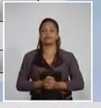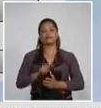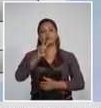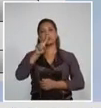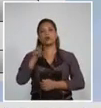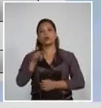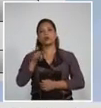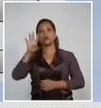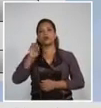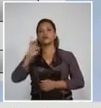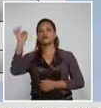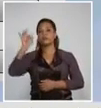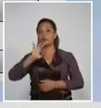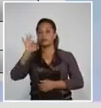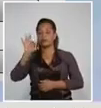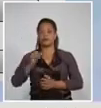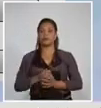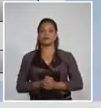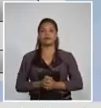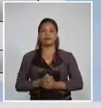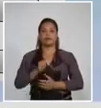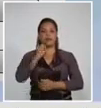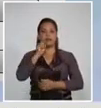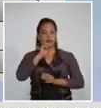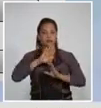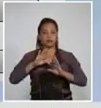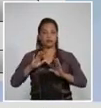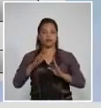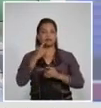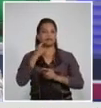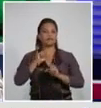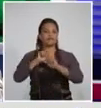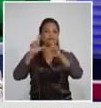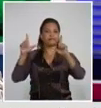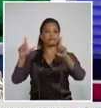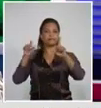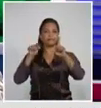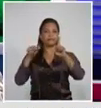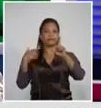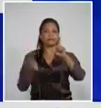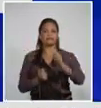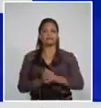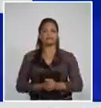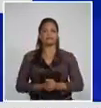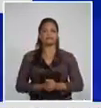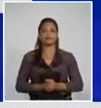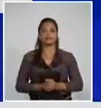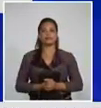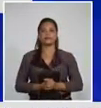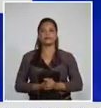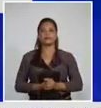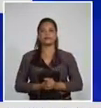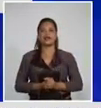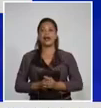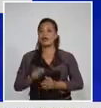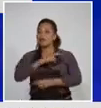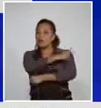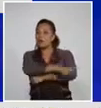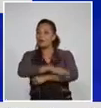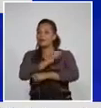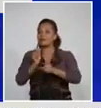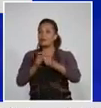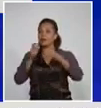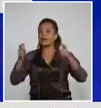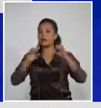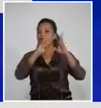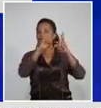2,40%. Y finalizando, le ponemos el gráfico donde están los países que aportan mayor número de casos en